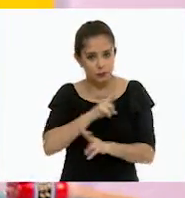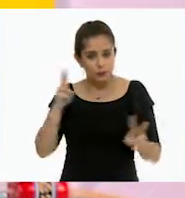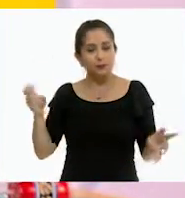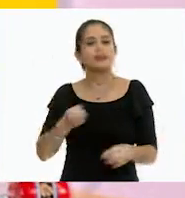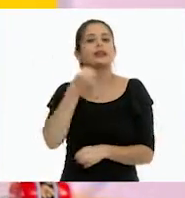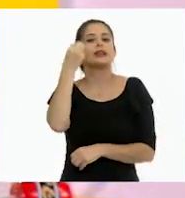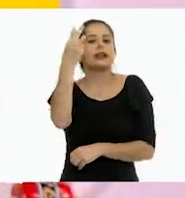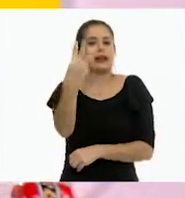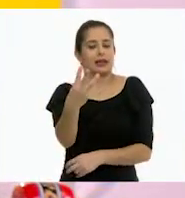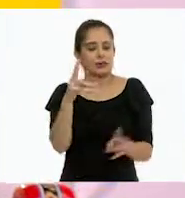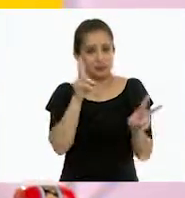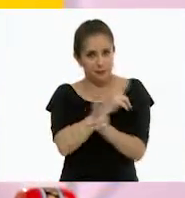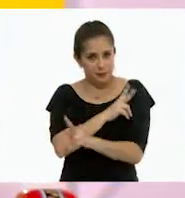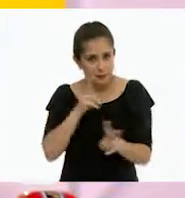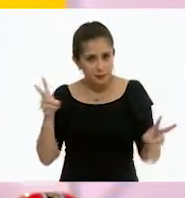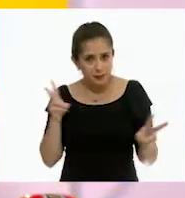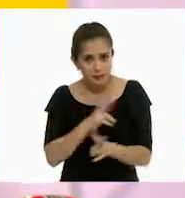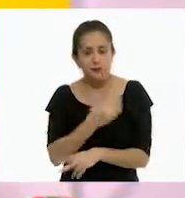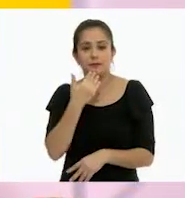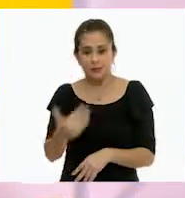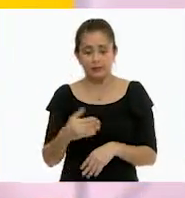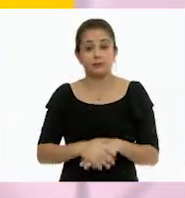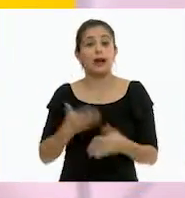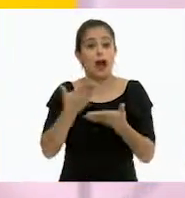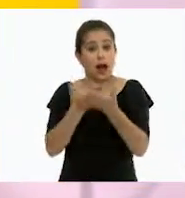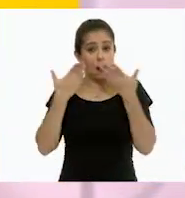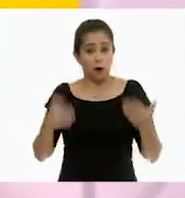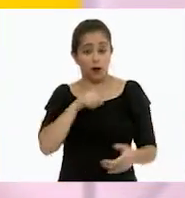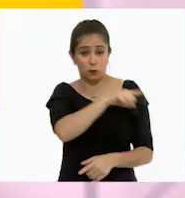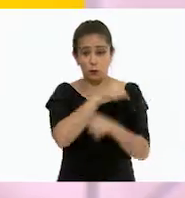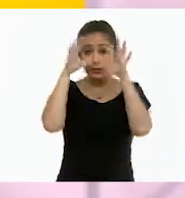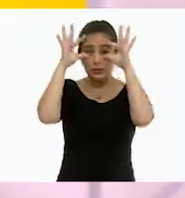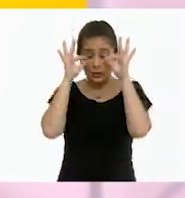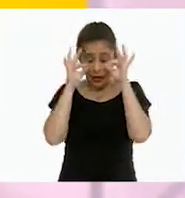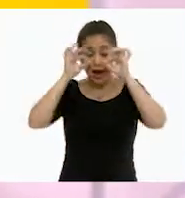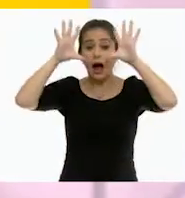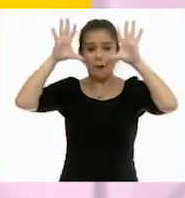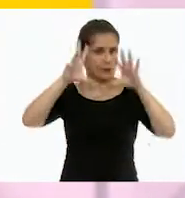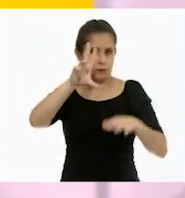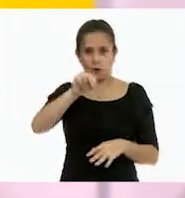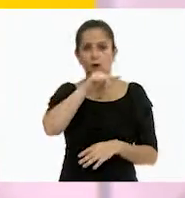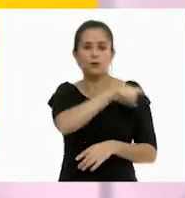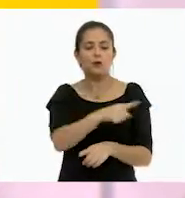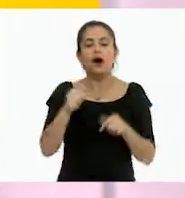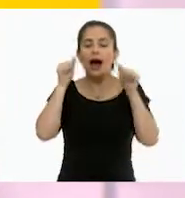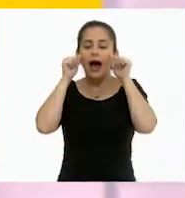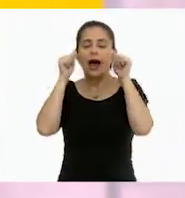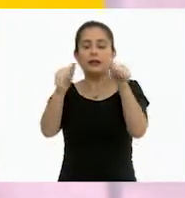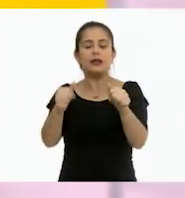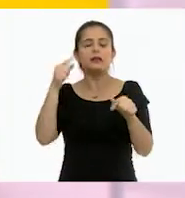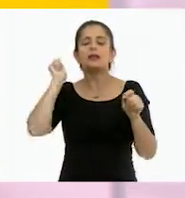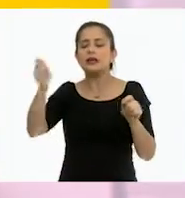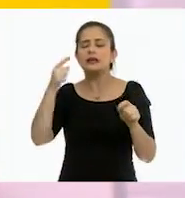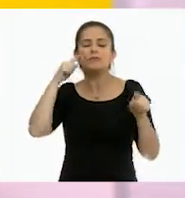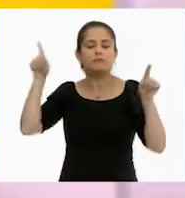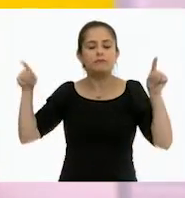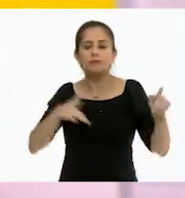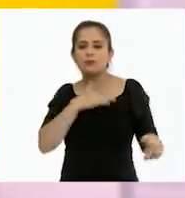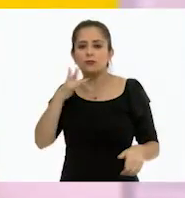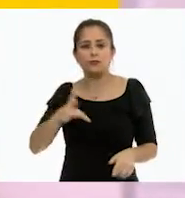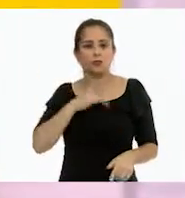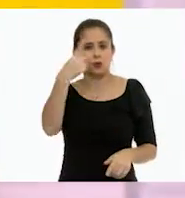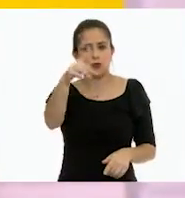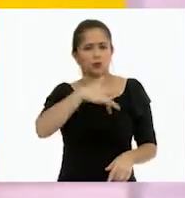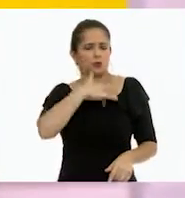Tres. Muy bien. Y ahora quiero que estés muy atenta, sin abrir tus ojos, a los sonidos que hay en el ambiente. Cualquier